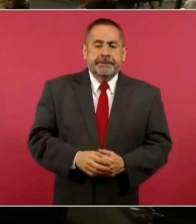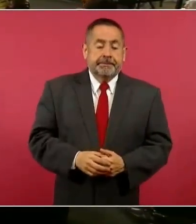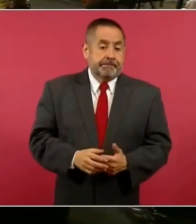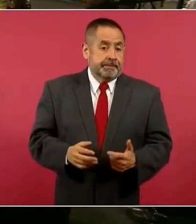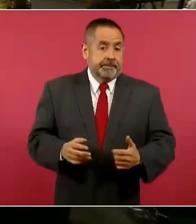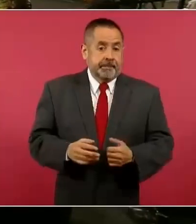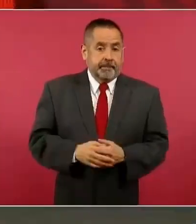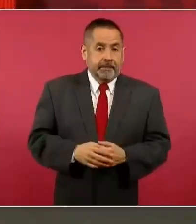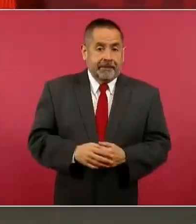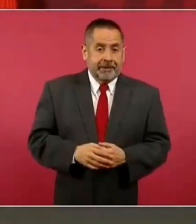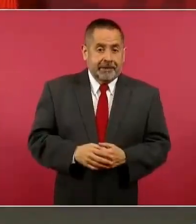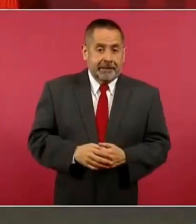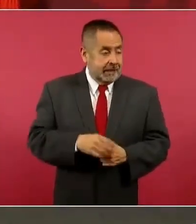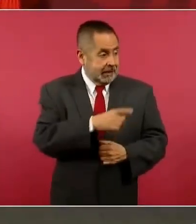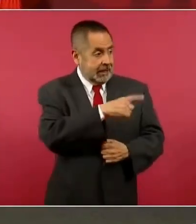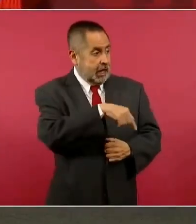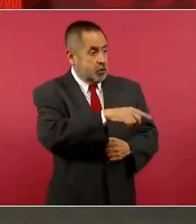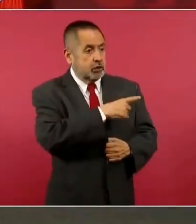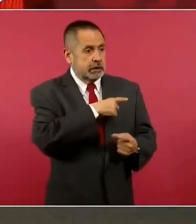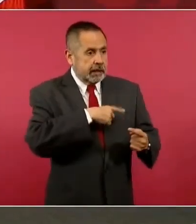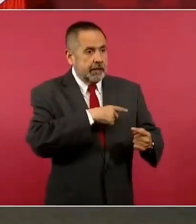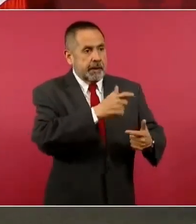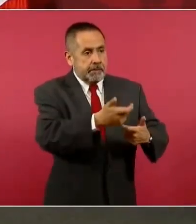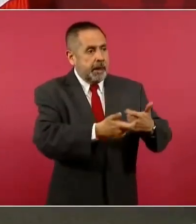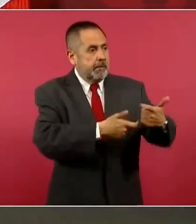Convirtió las deudas